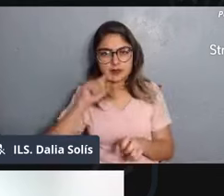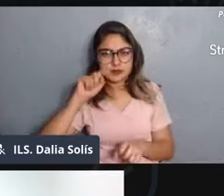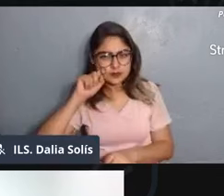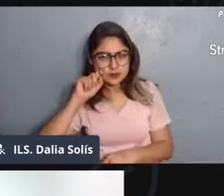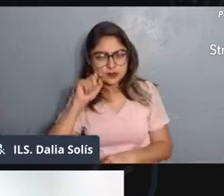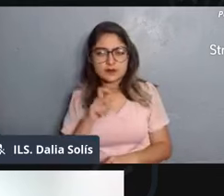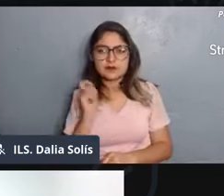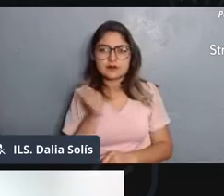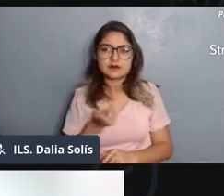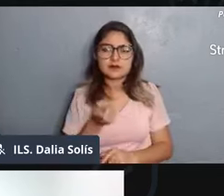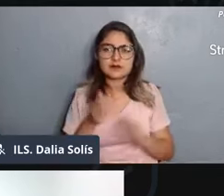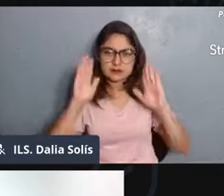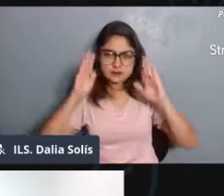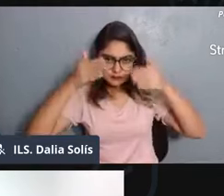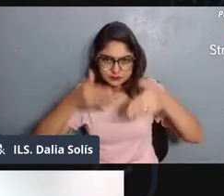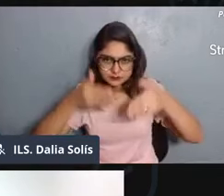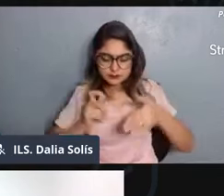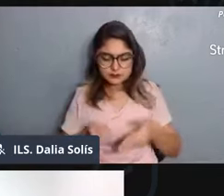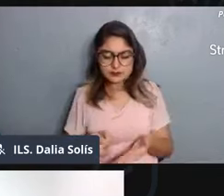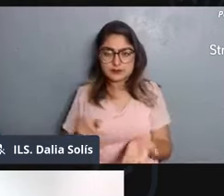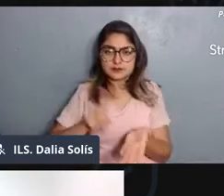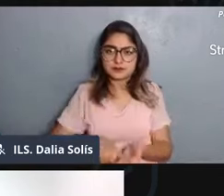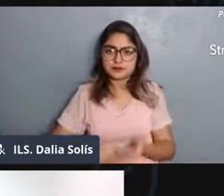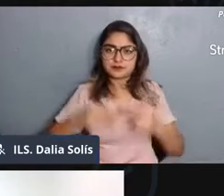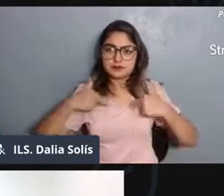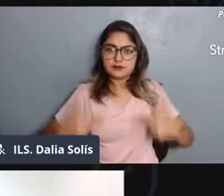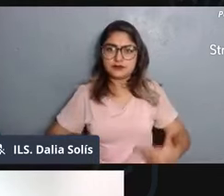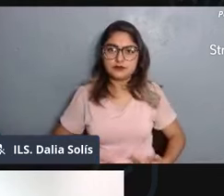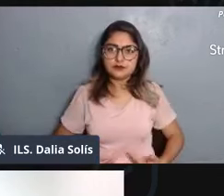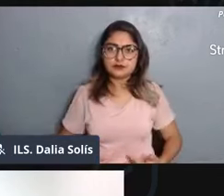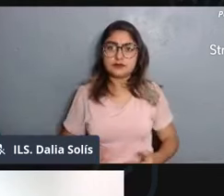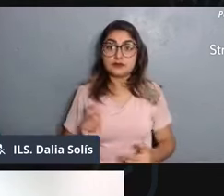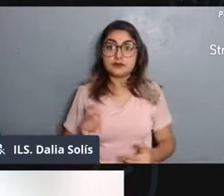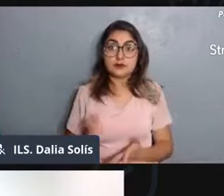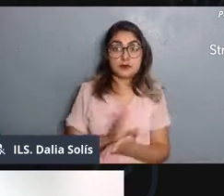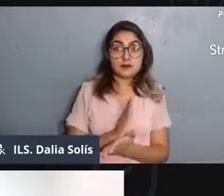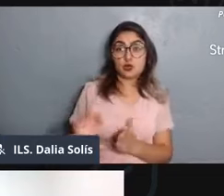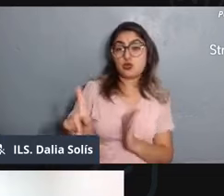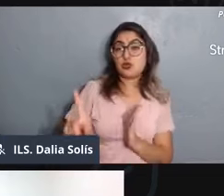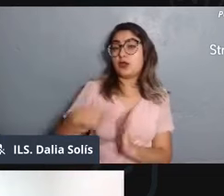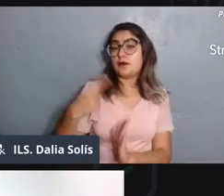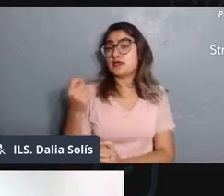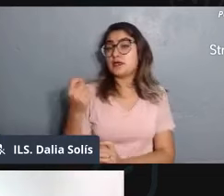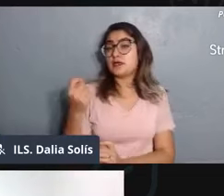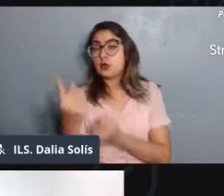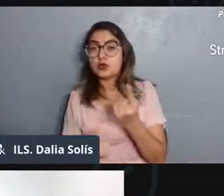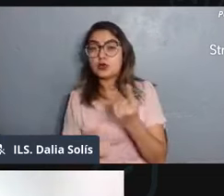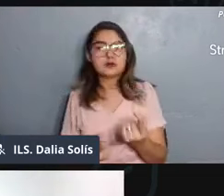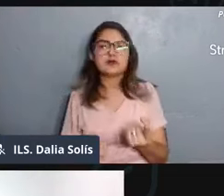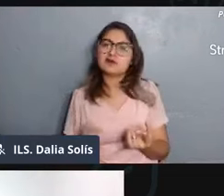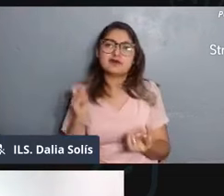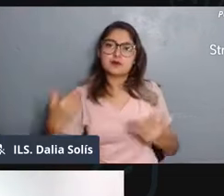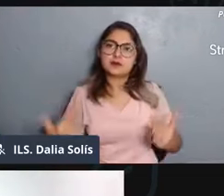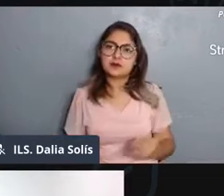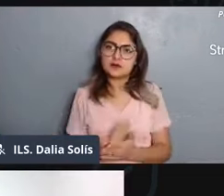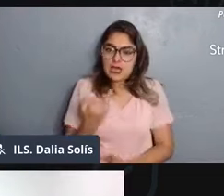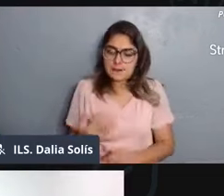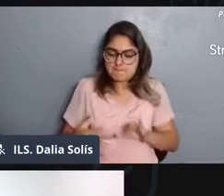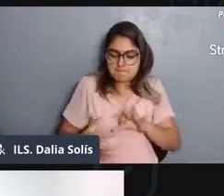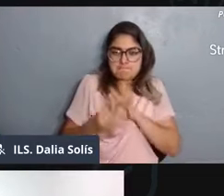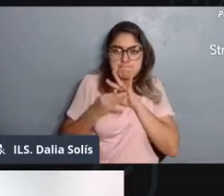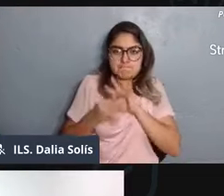aislada, nacemos con la sexualidad, es una condición humana que está presente a lo largo de toda nuestra vida